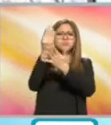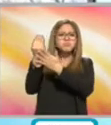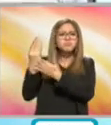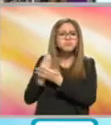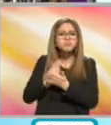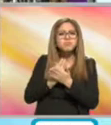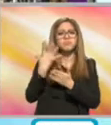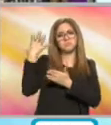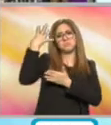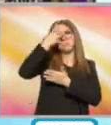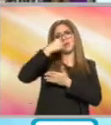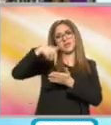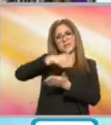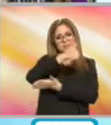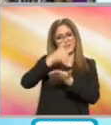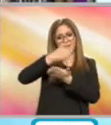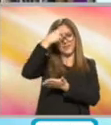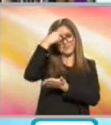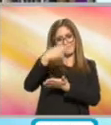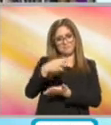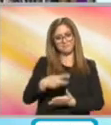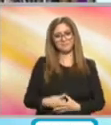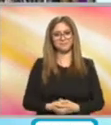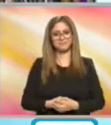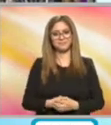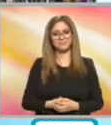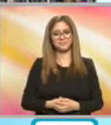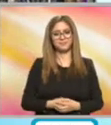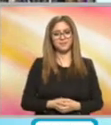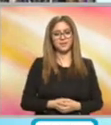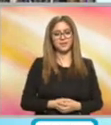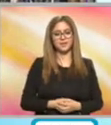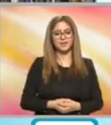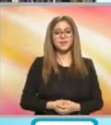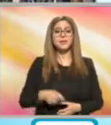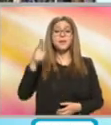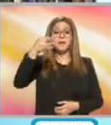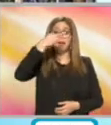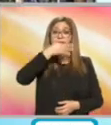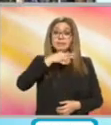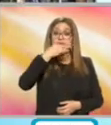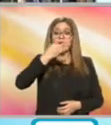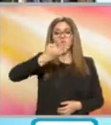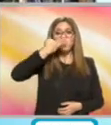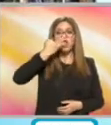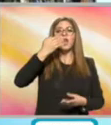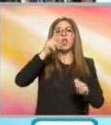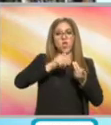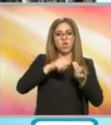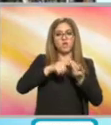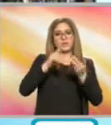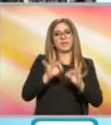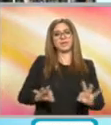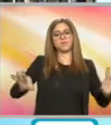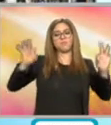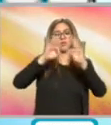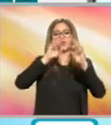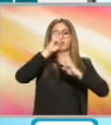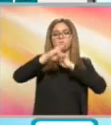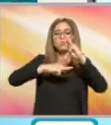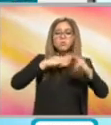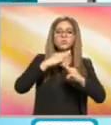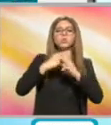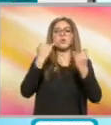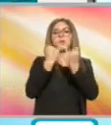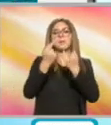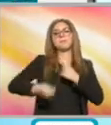esta manera tan hermosa la Ciudad de México? Bueno, festivales de flores y jardines se hacen en las ciudades más importantes del mundo. En Londres